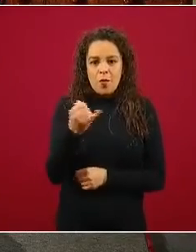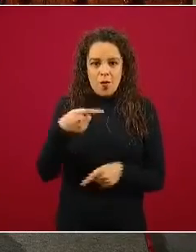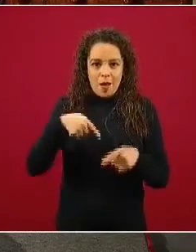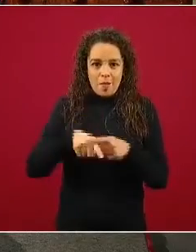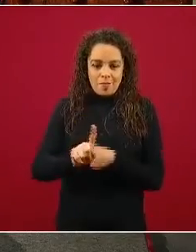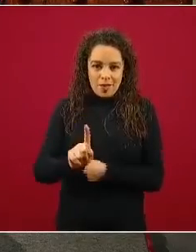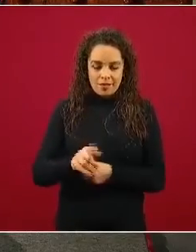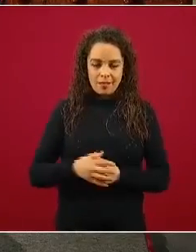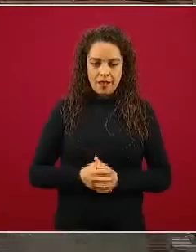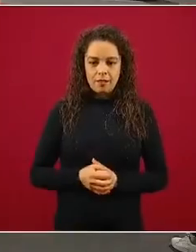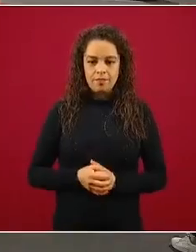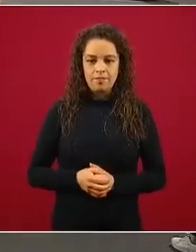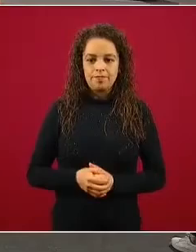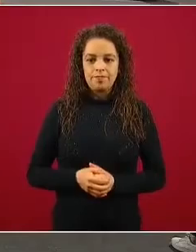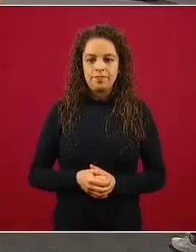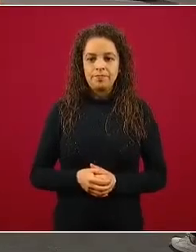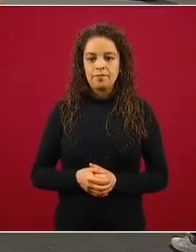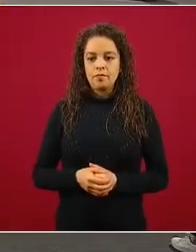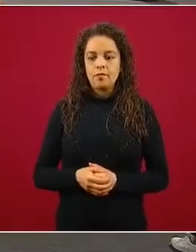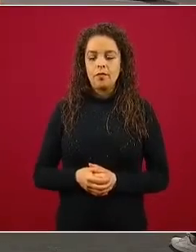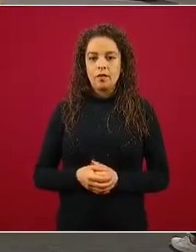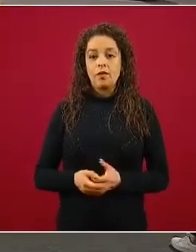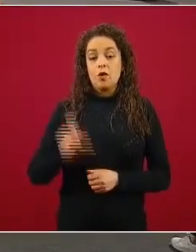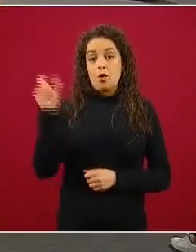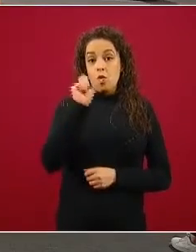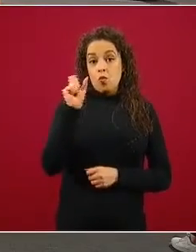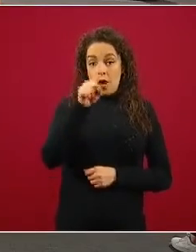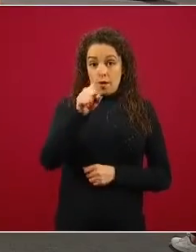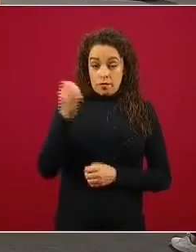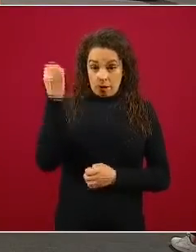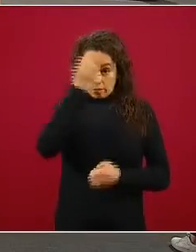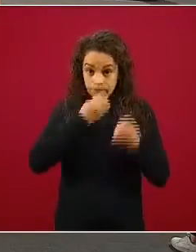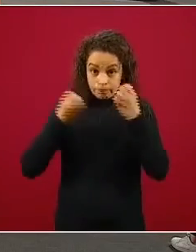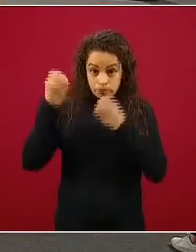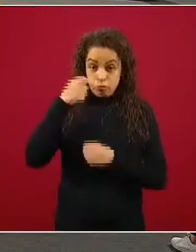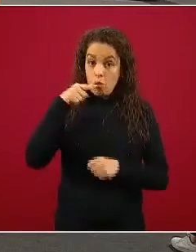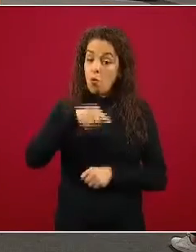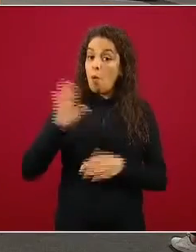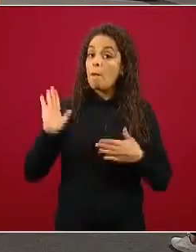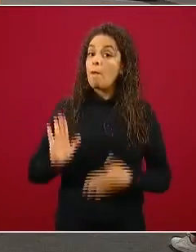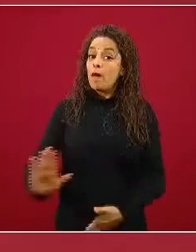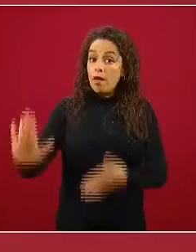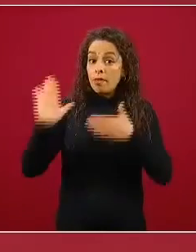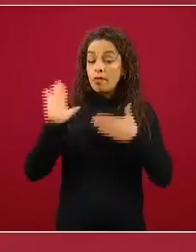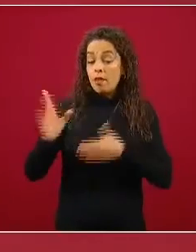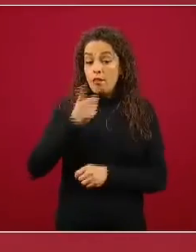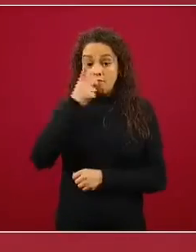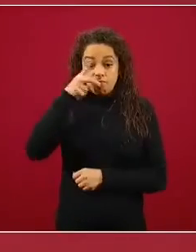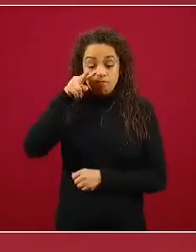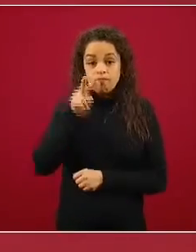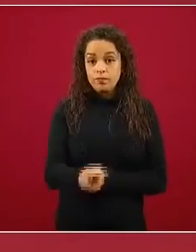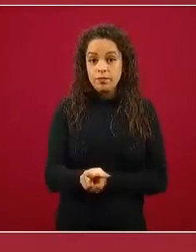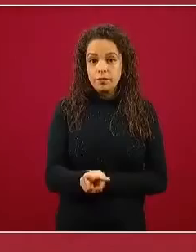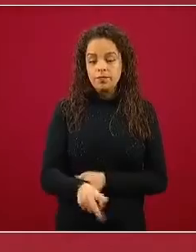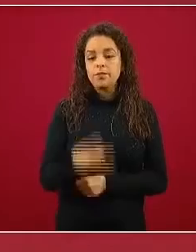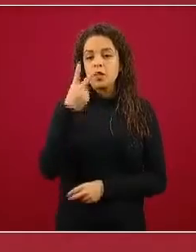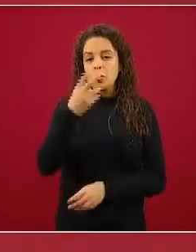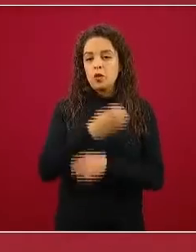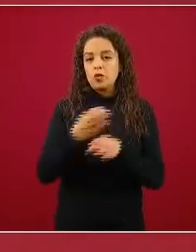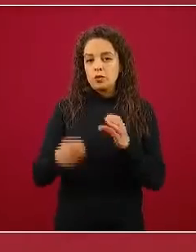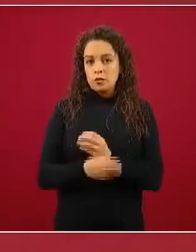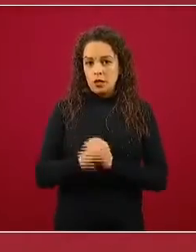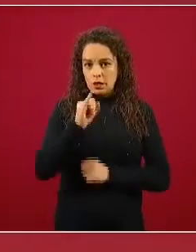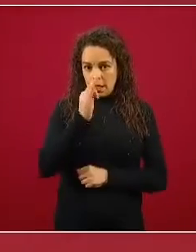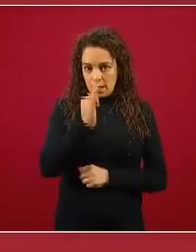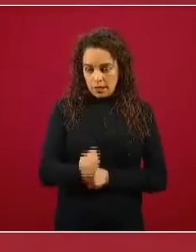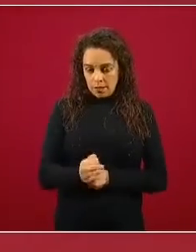gracias. A la hora de hacer la autoevaluación, que es bajo protesta de decir verdad, se aceptan dos cosas. Primero,